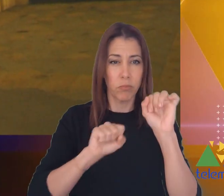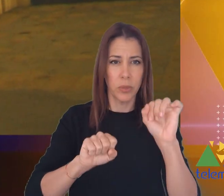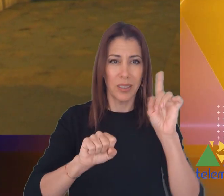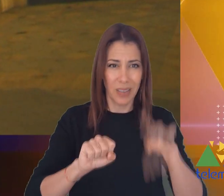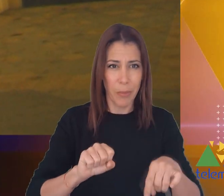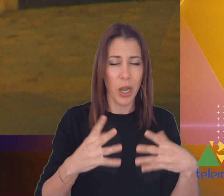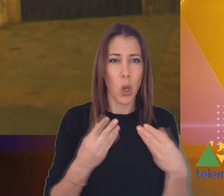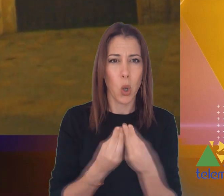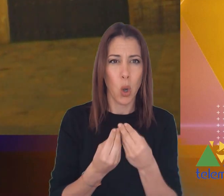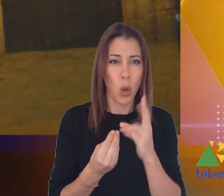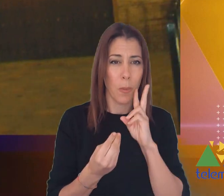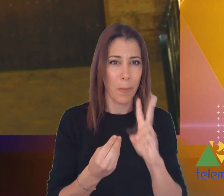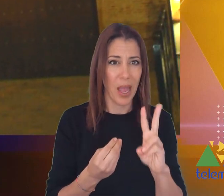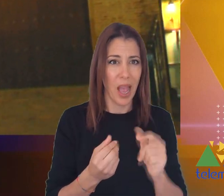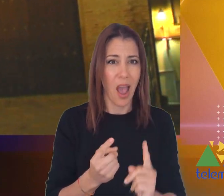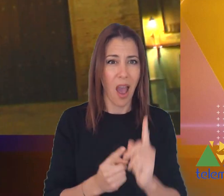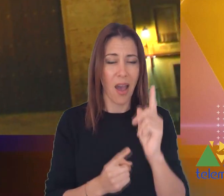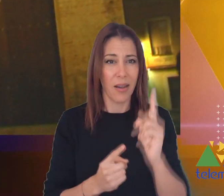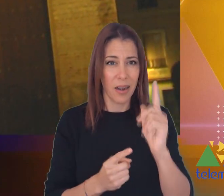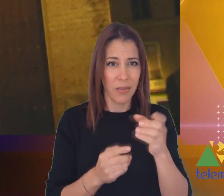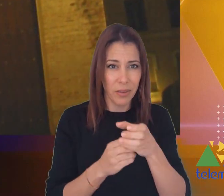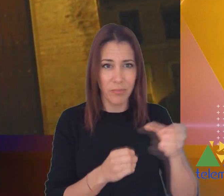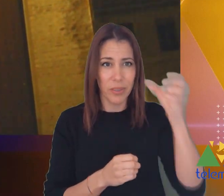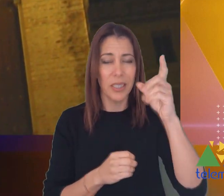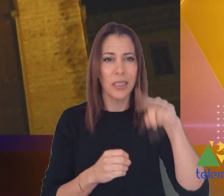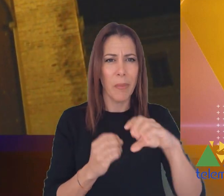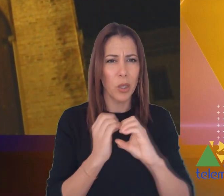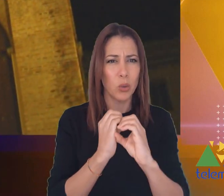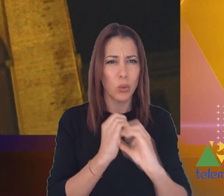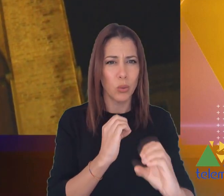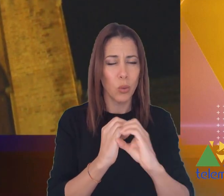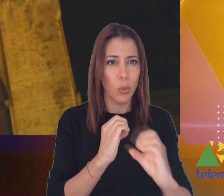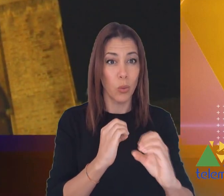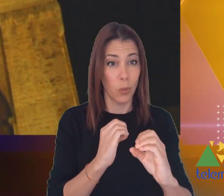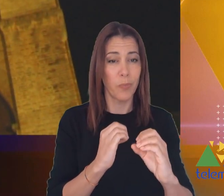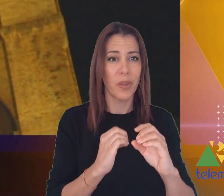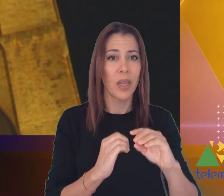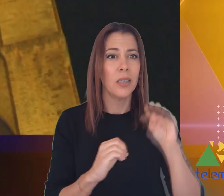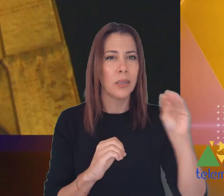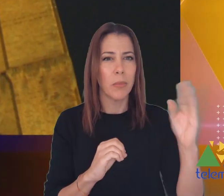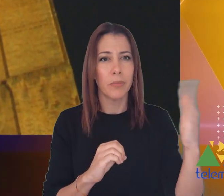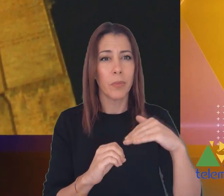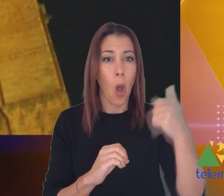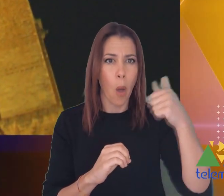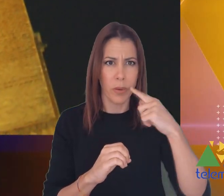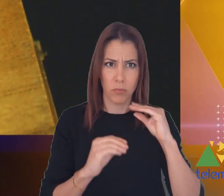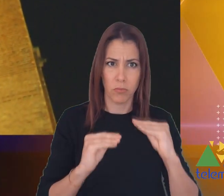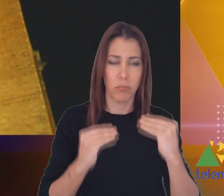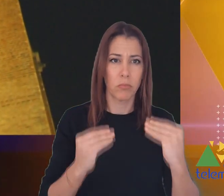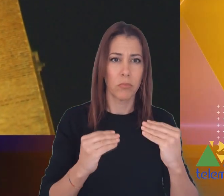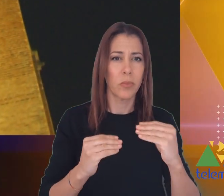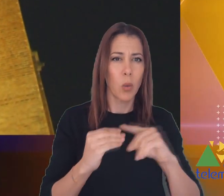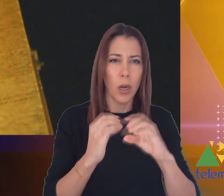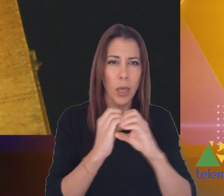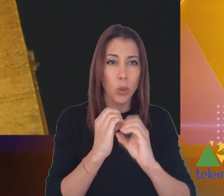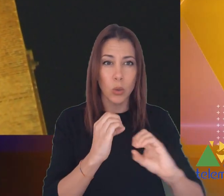sus troneras, como podemos ver en la parte superior, incluso los desagües se le encargan a un cantero motrileño imitando a un